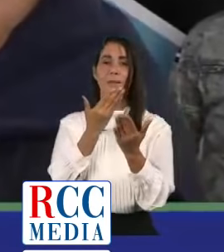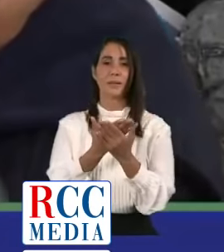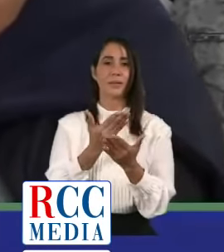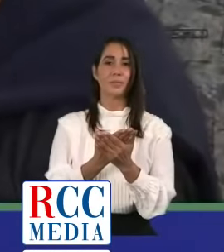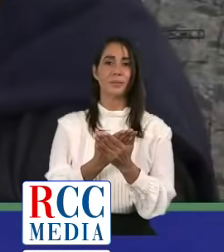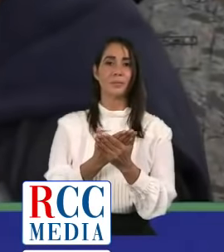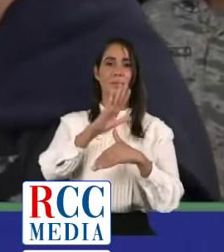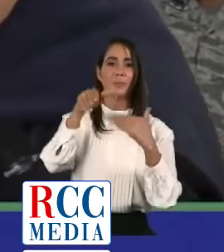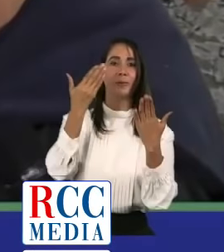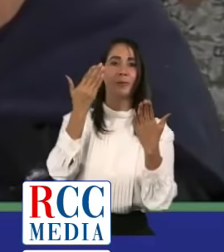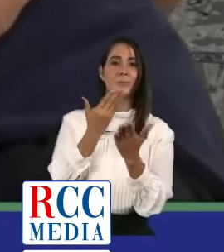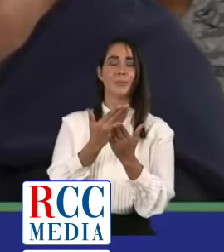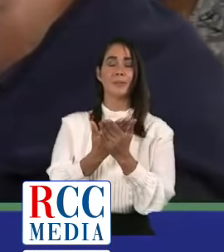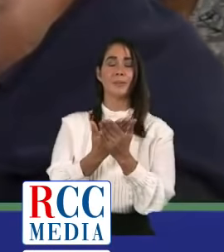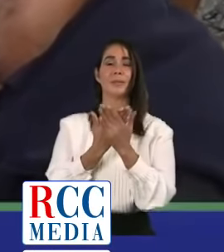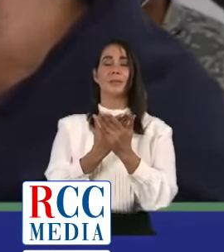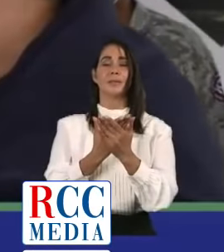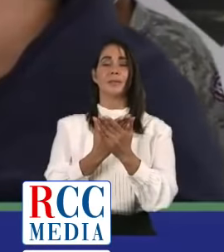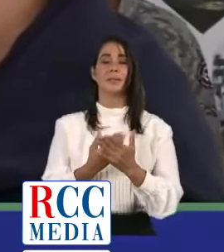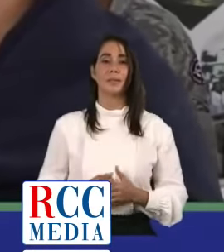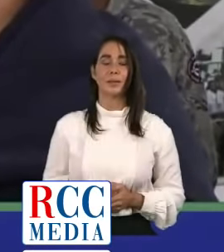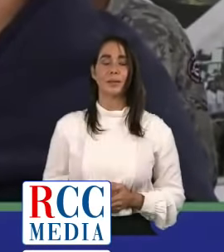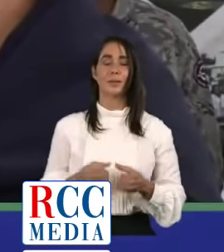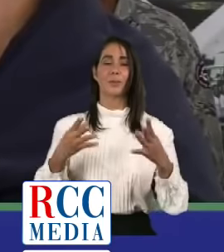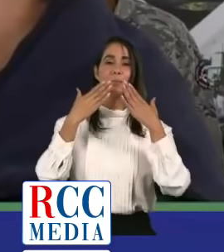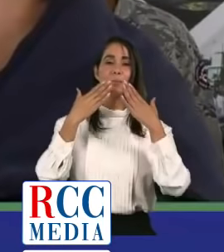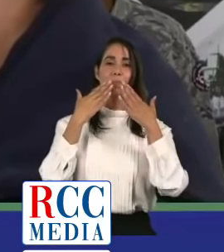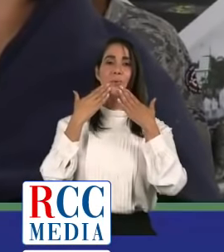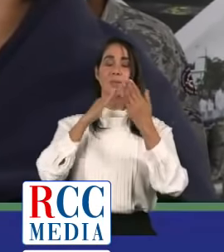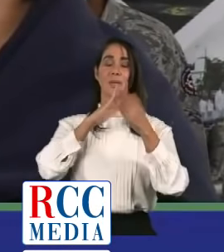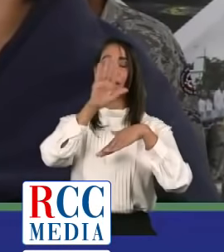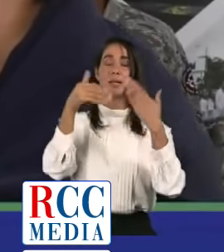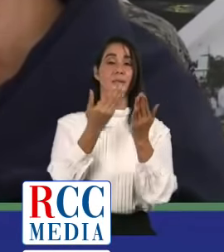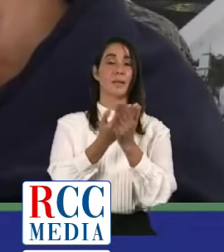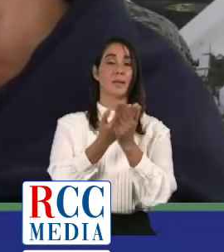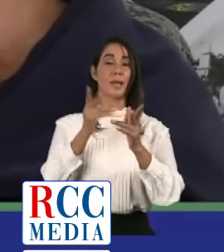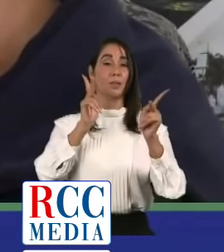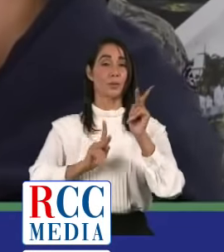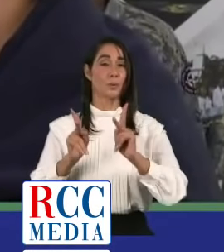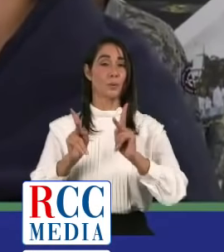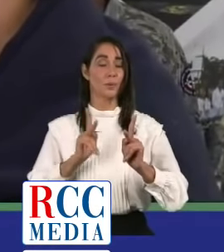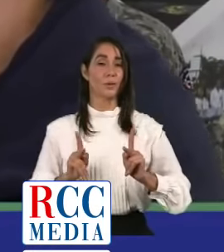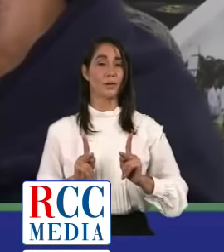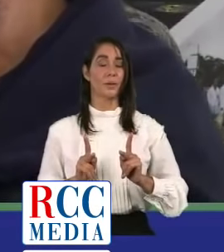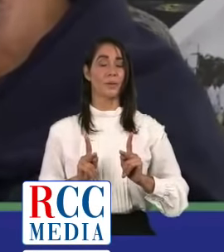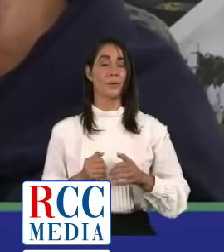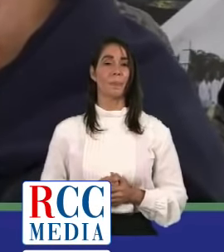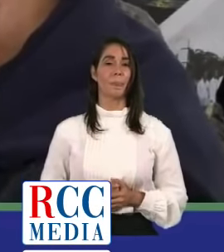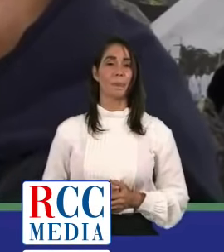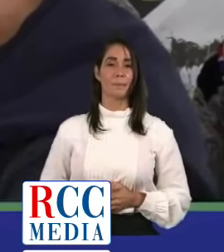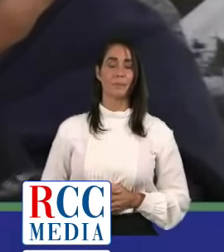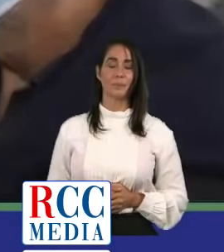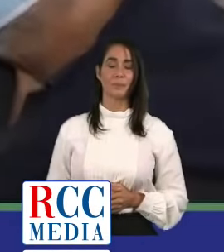tratado muy, muy bien. Muchas gracias a todo el personal del hospital. Gracias.